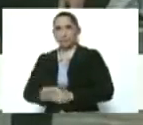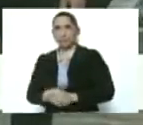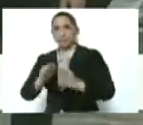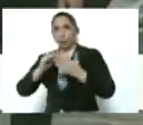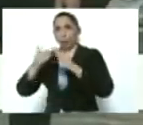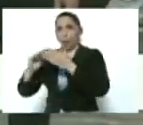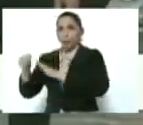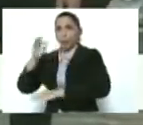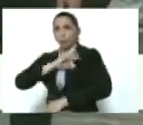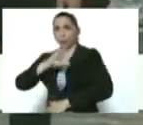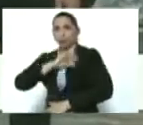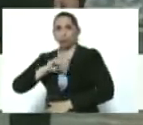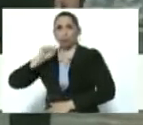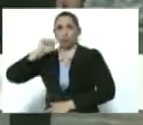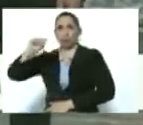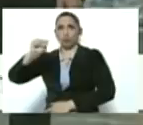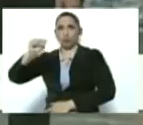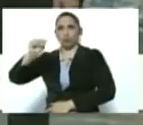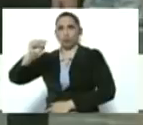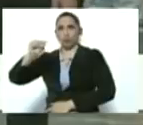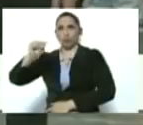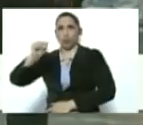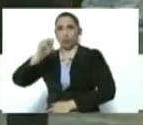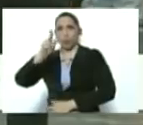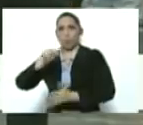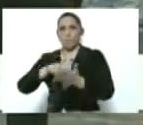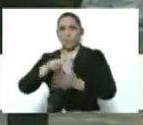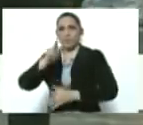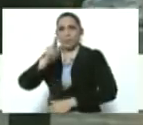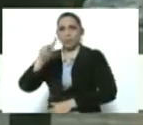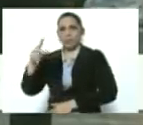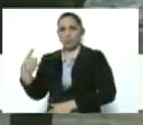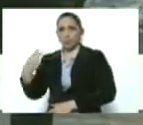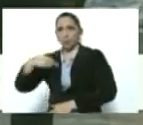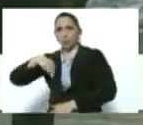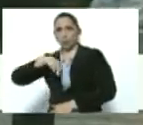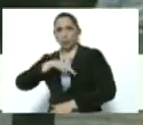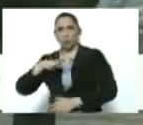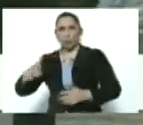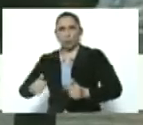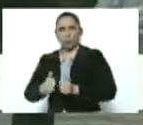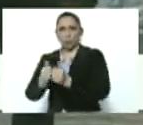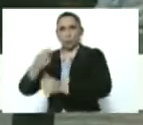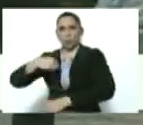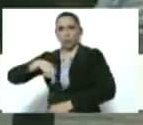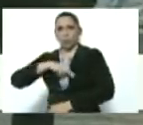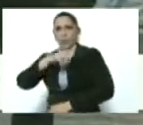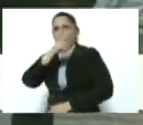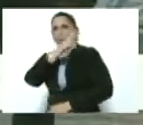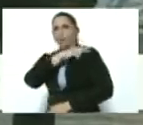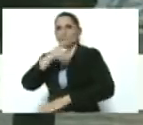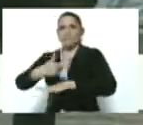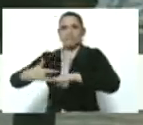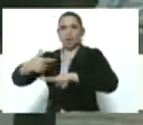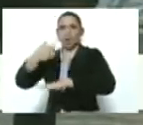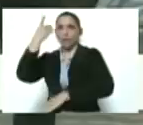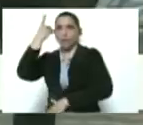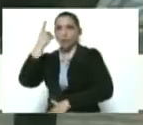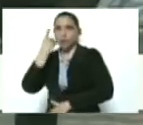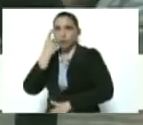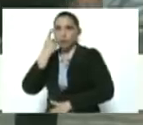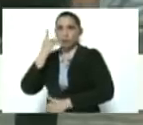una socialista para el 2021 nos acompaña nuestro jefe de gobierno